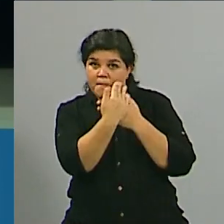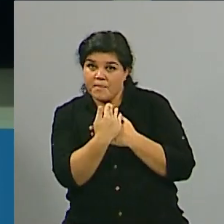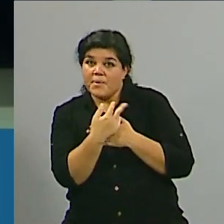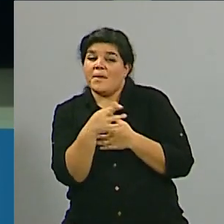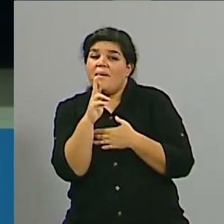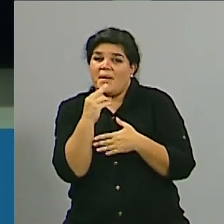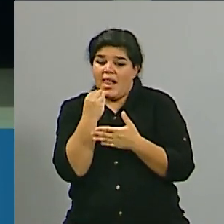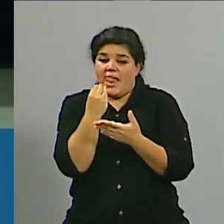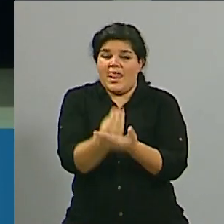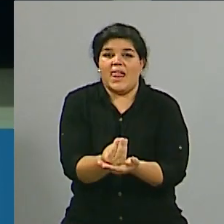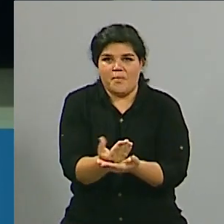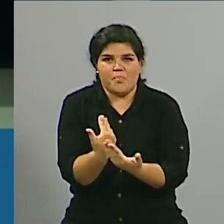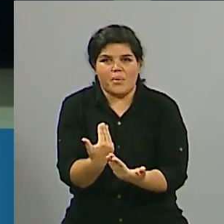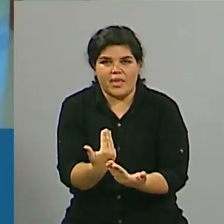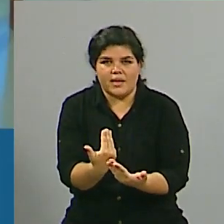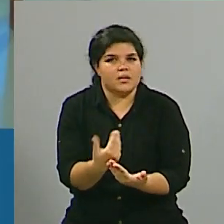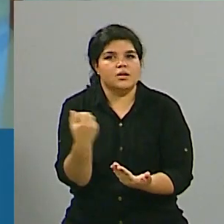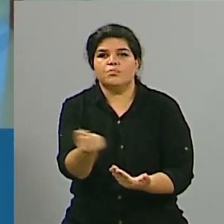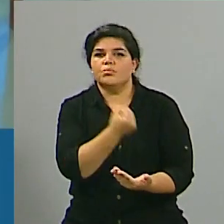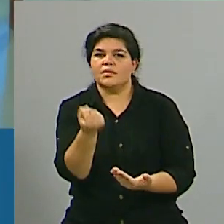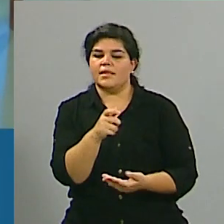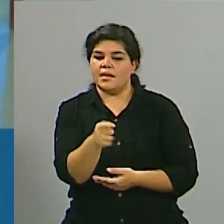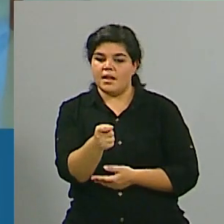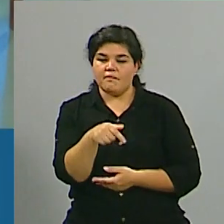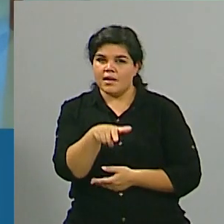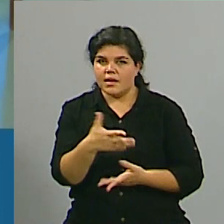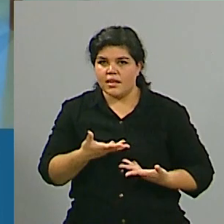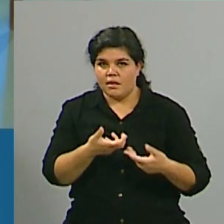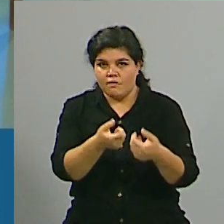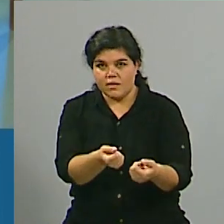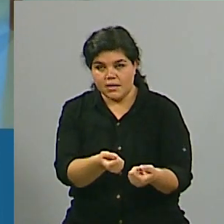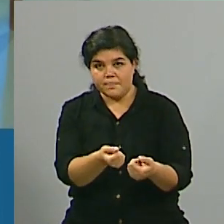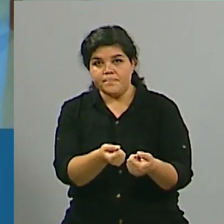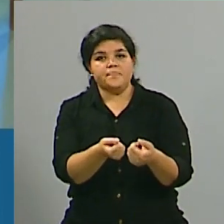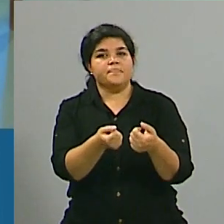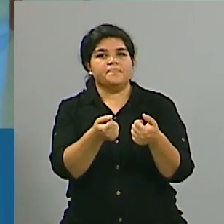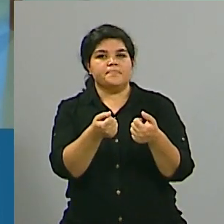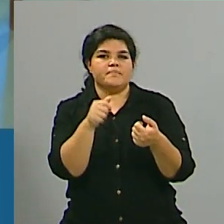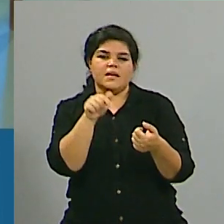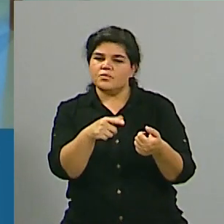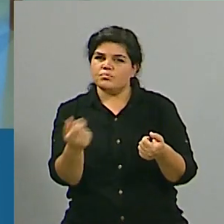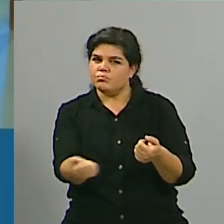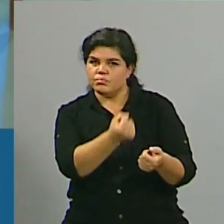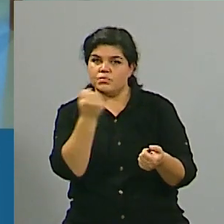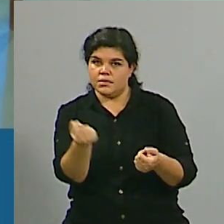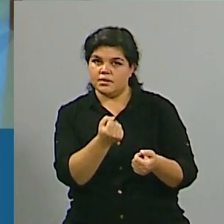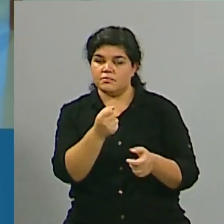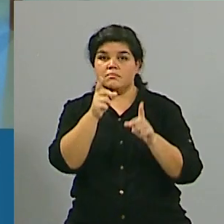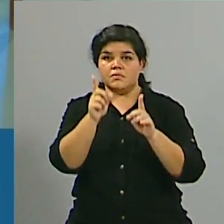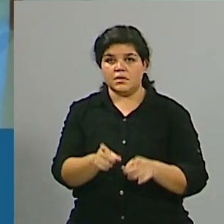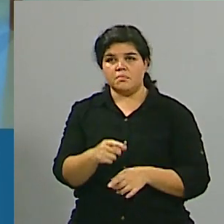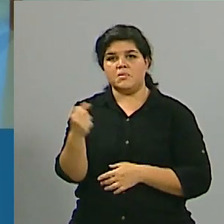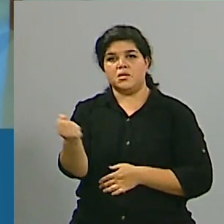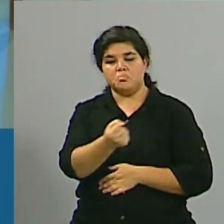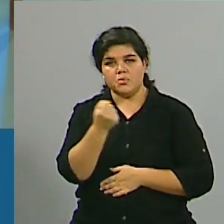provincia sea del mismo color político, es defender los intereses de Lavalle. Pero también saber de que este diálogo con el gobierno de la provincia y que muchas